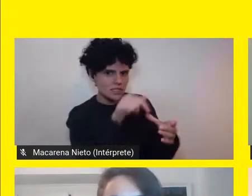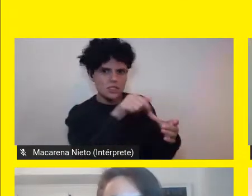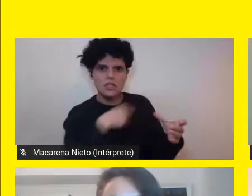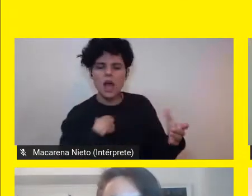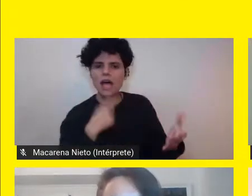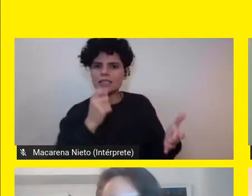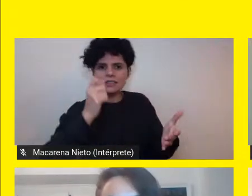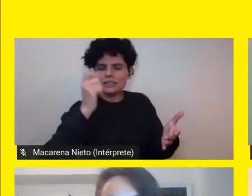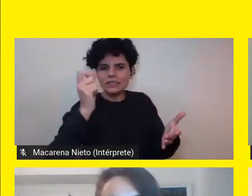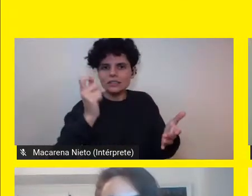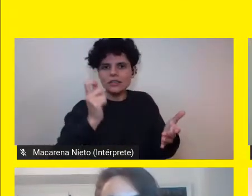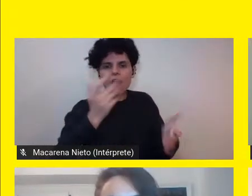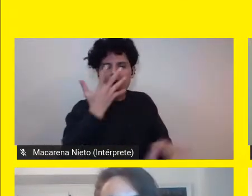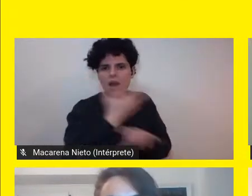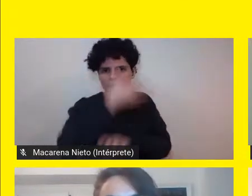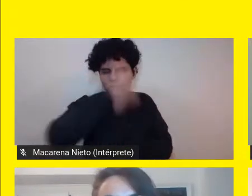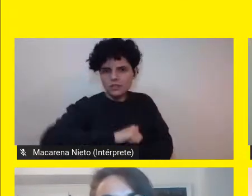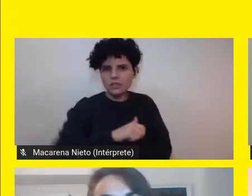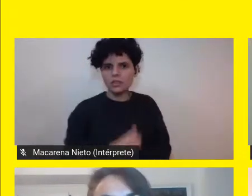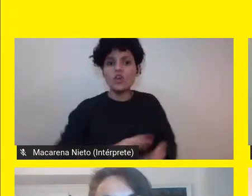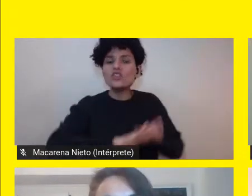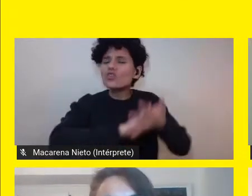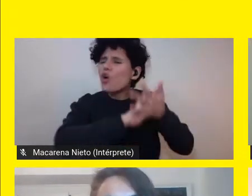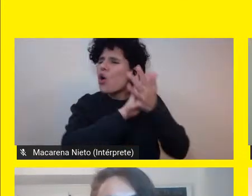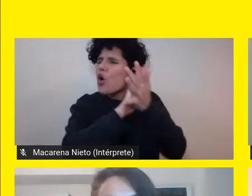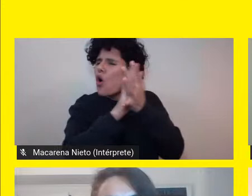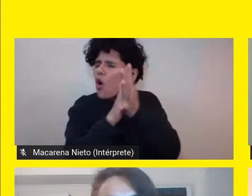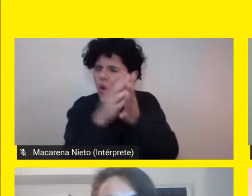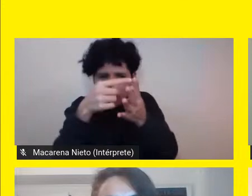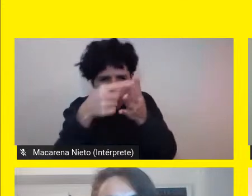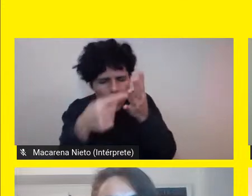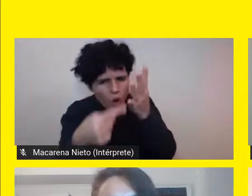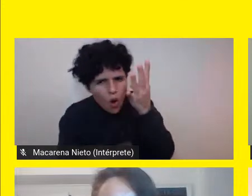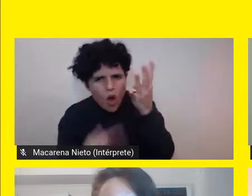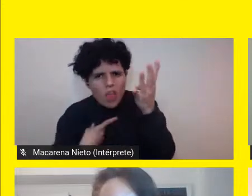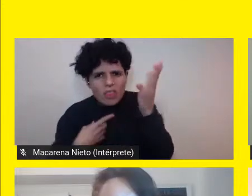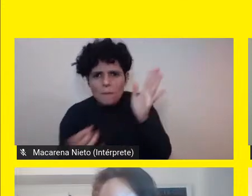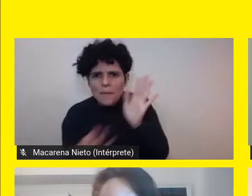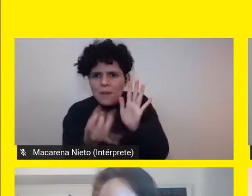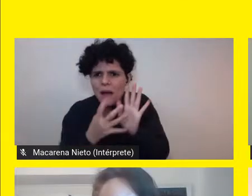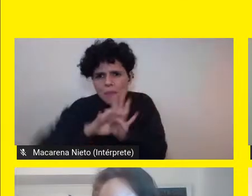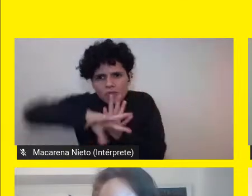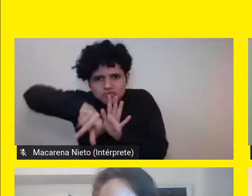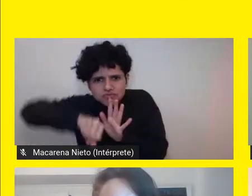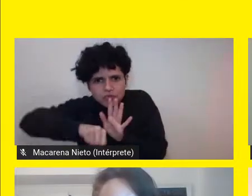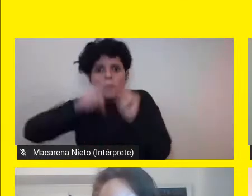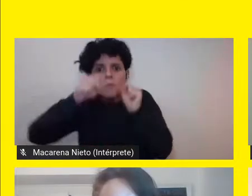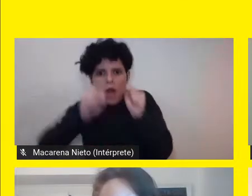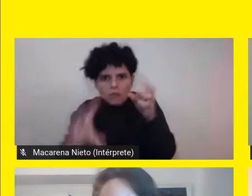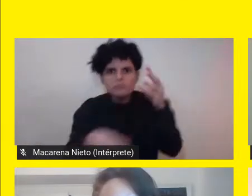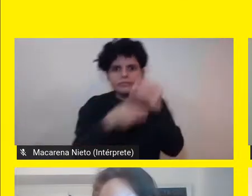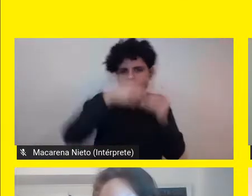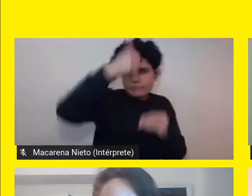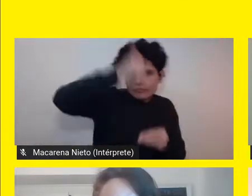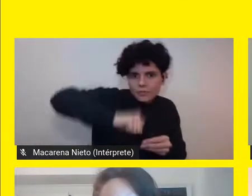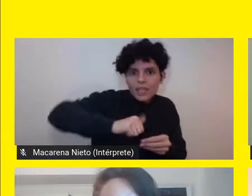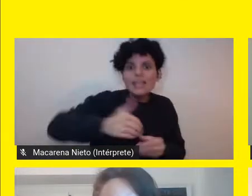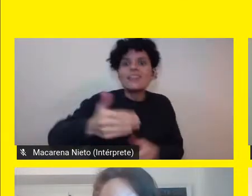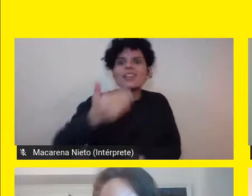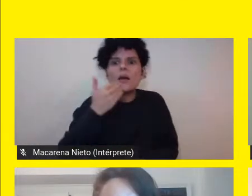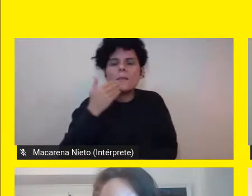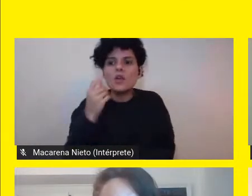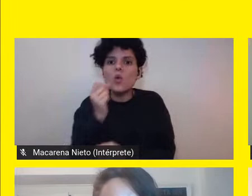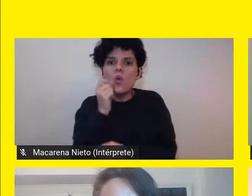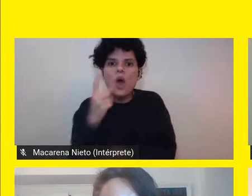sean sancionados en definitiva todo este conjunto de conductas criminales a las penas proporcionales a la gravedad de los delitos que se han